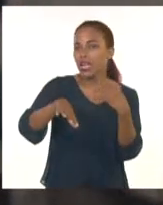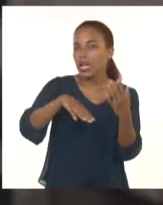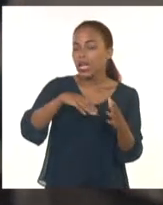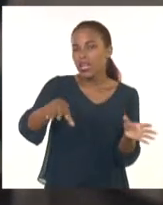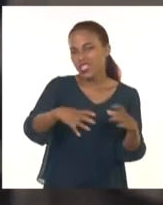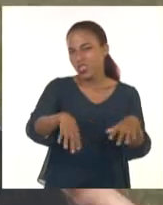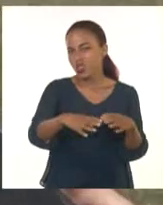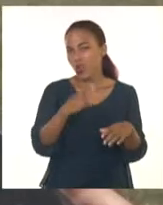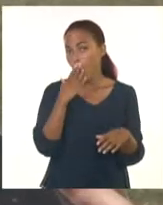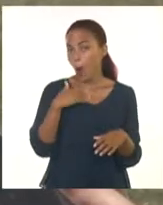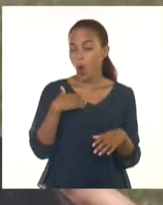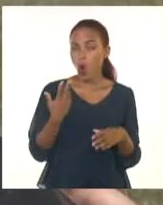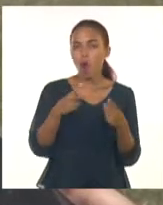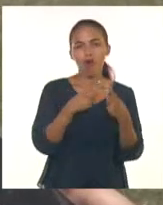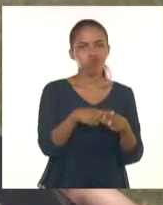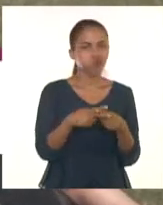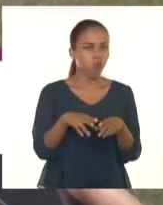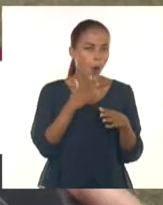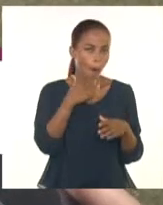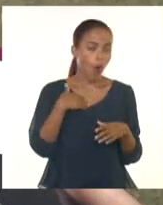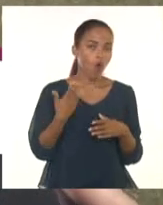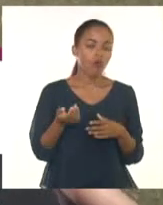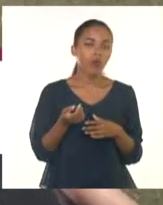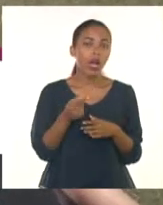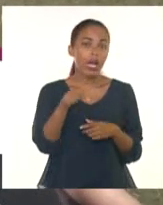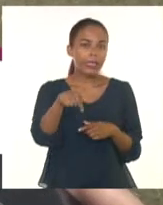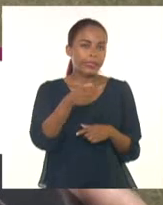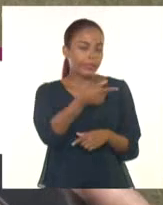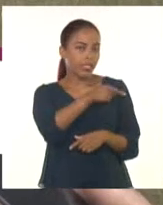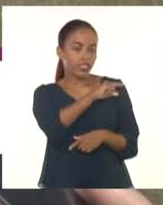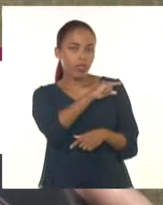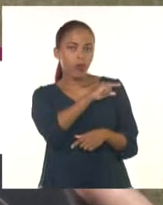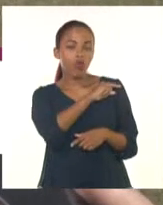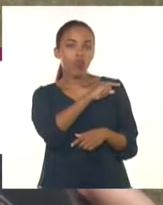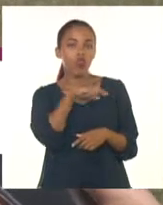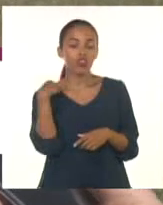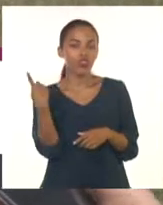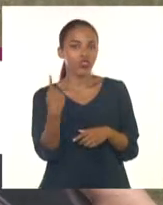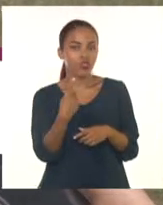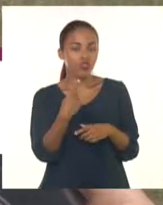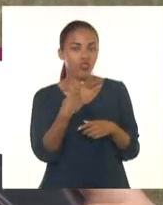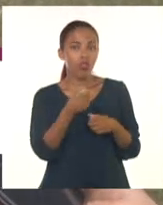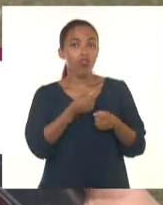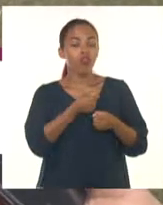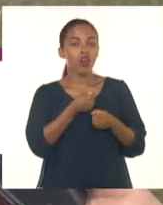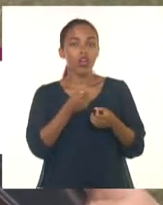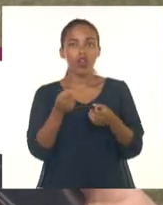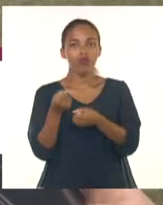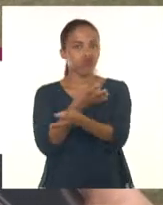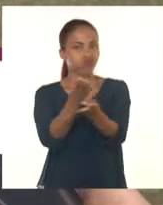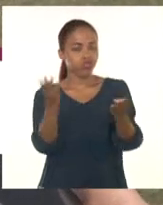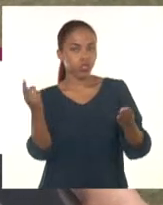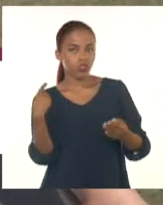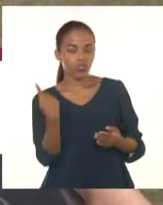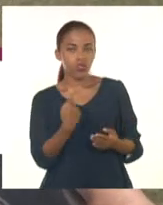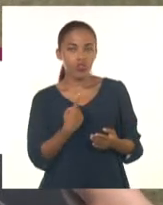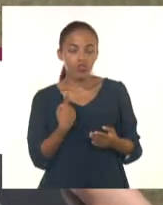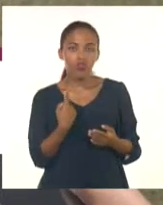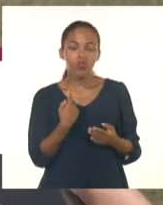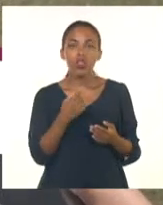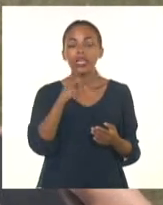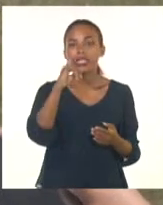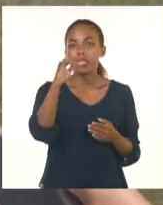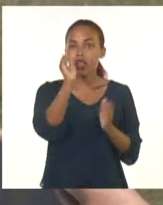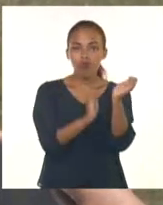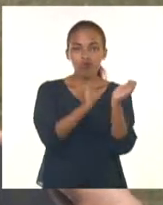población santaclareña. Aquí recientemente recibimos donativos de 6 equipos de bombeo nuevos, de los cuales hay 4 que están trabajando